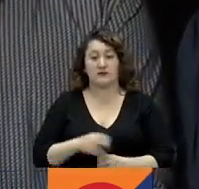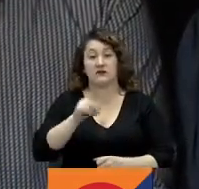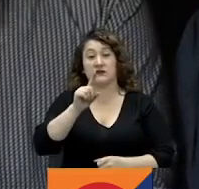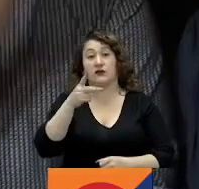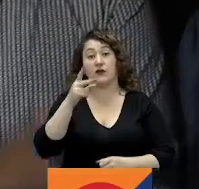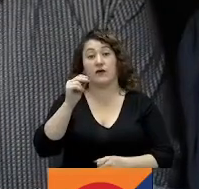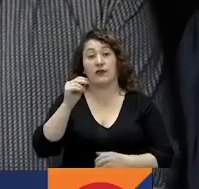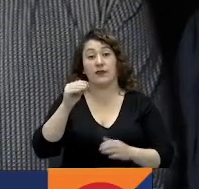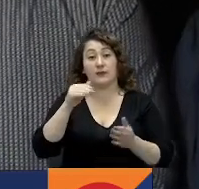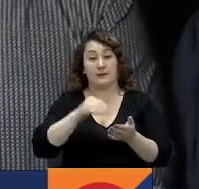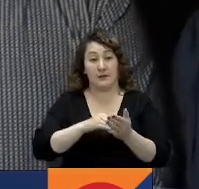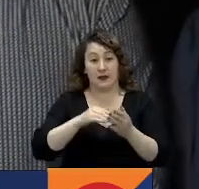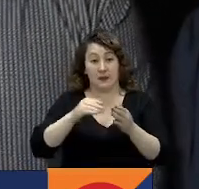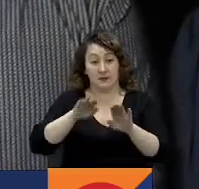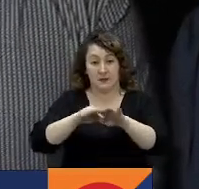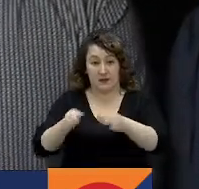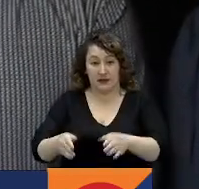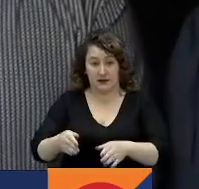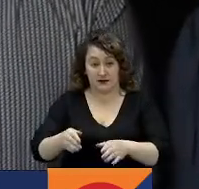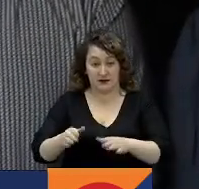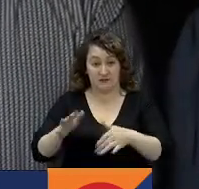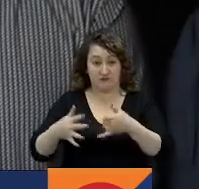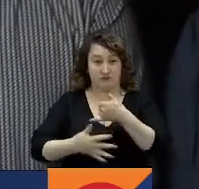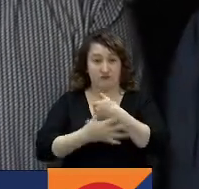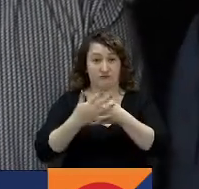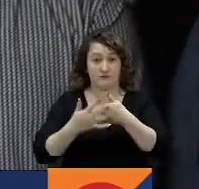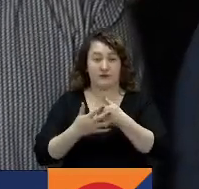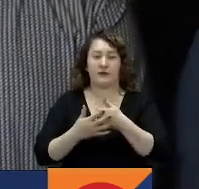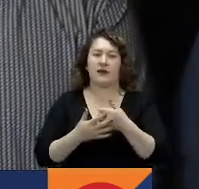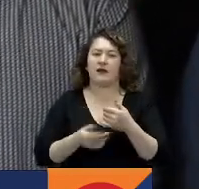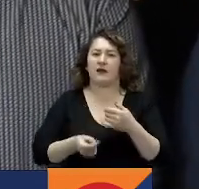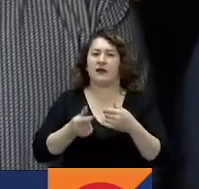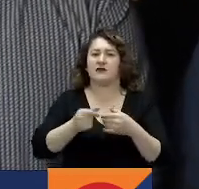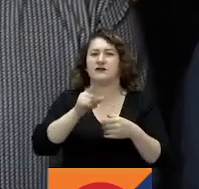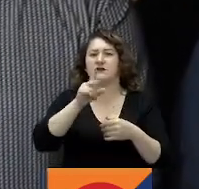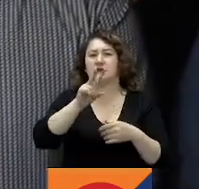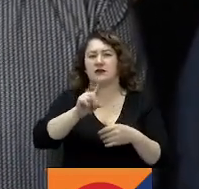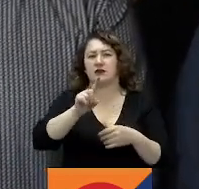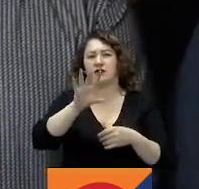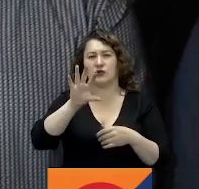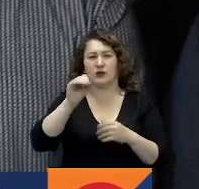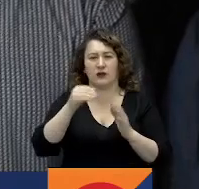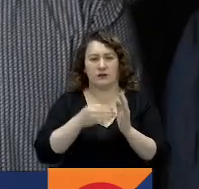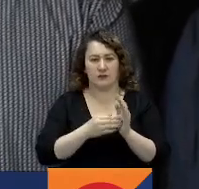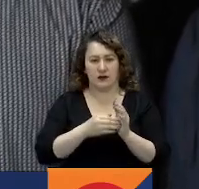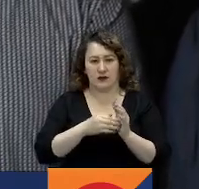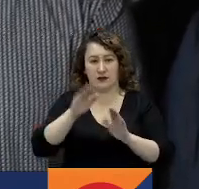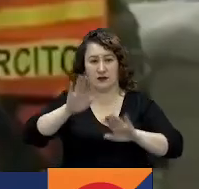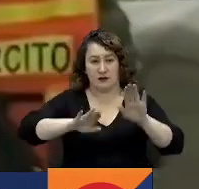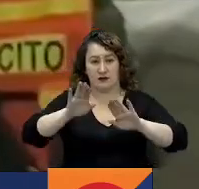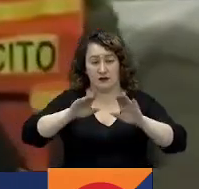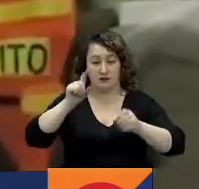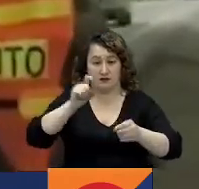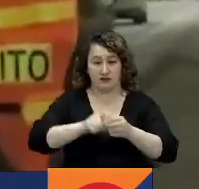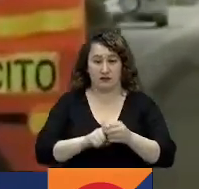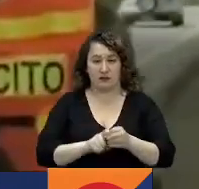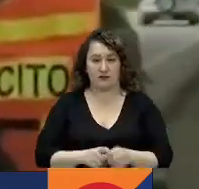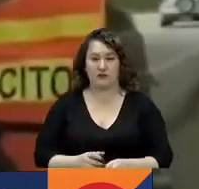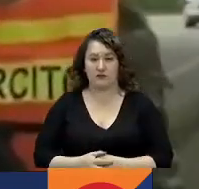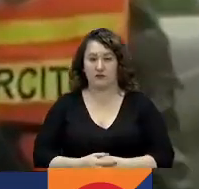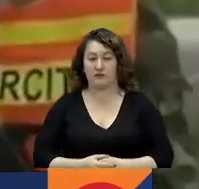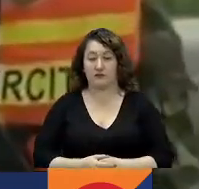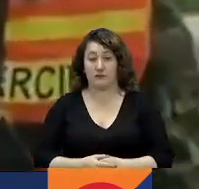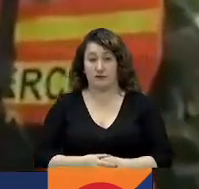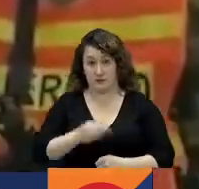país. Estamos esperando cerca de 150.000 candidatos que se inscribirán a nuestras elecciones regionales. Las